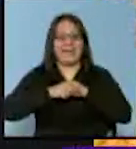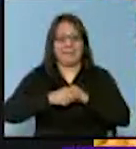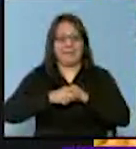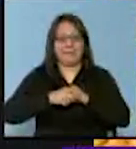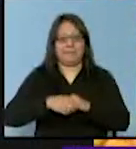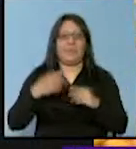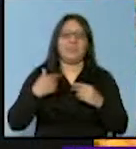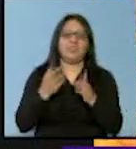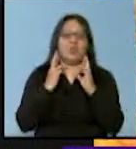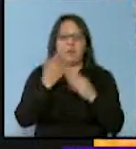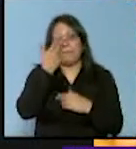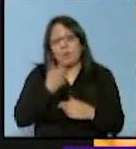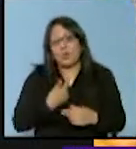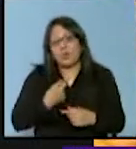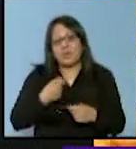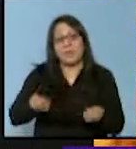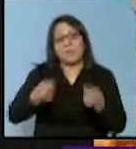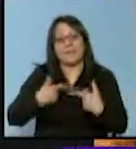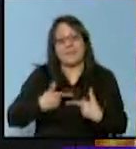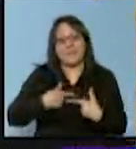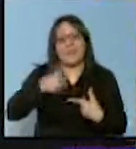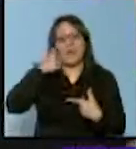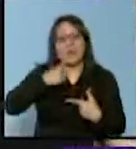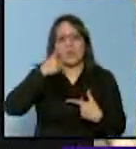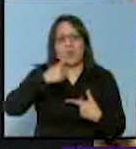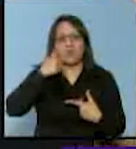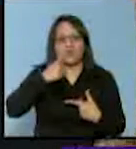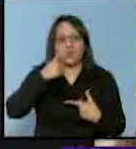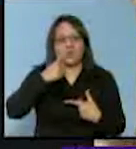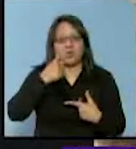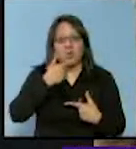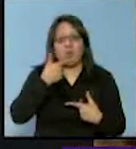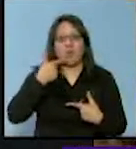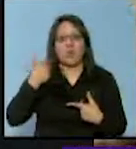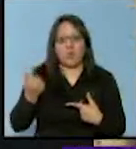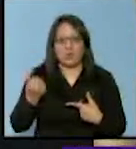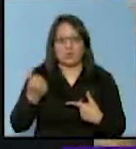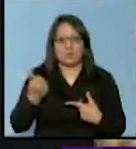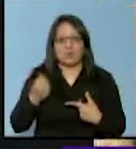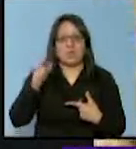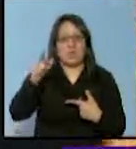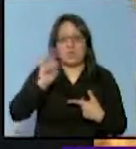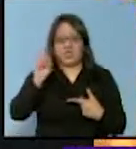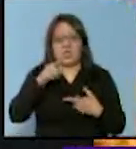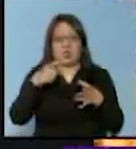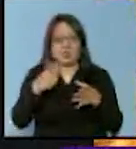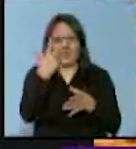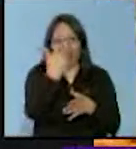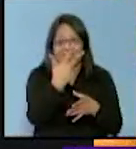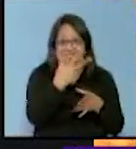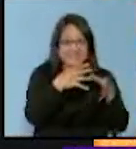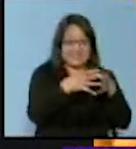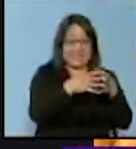regalen un bombón y no regalen este producto que es una ponca, porque está realmente carísimo. Tres de estas